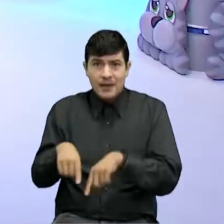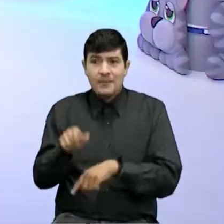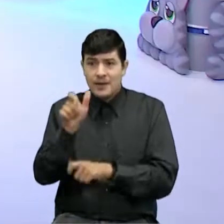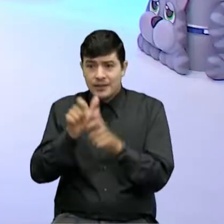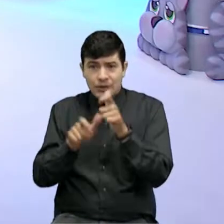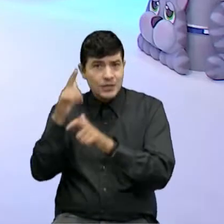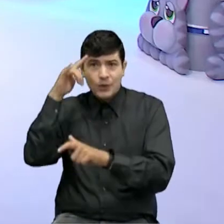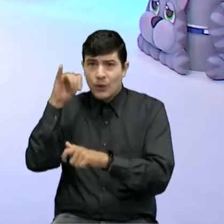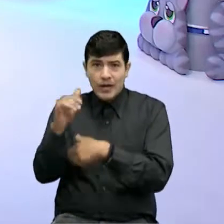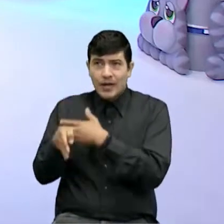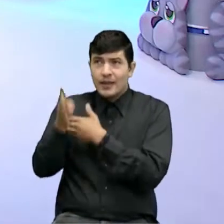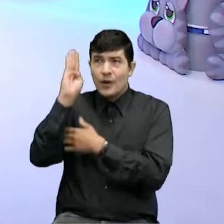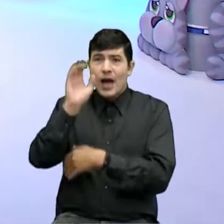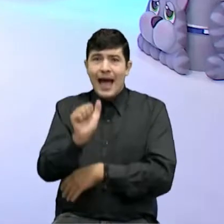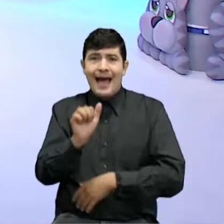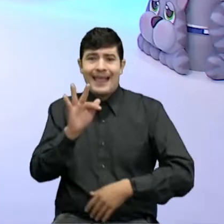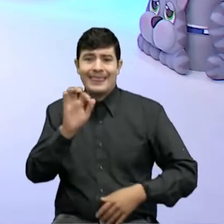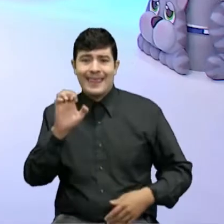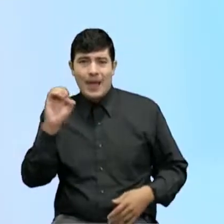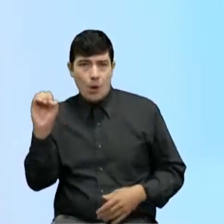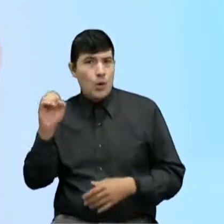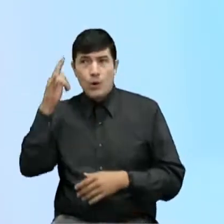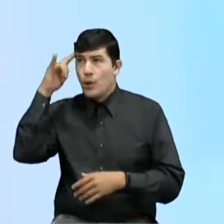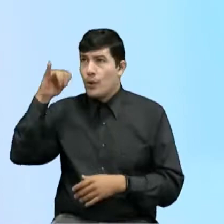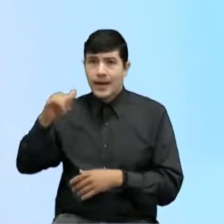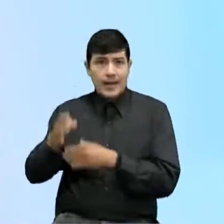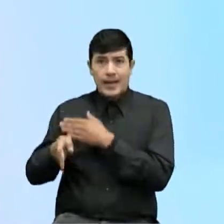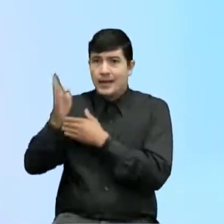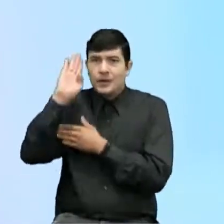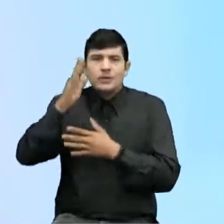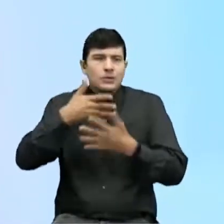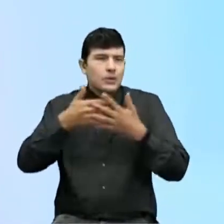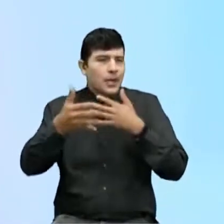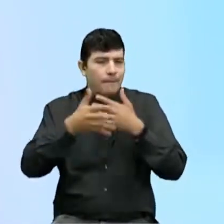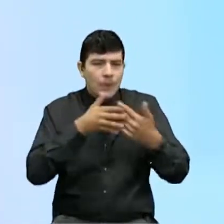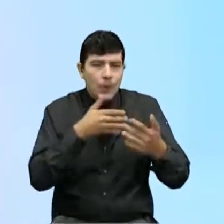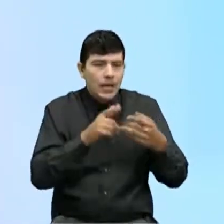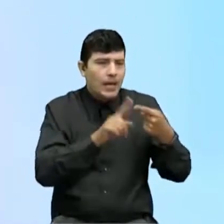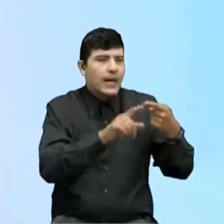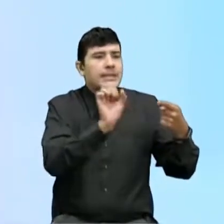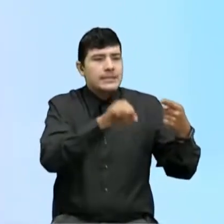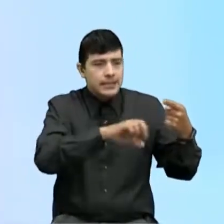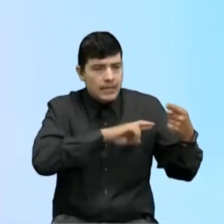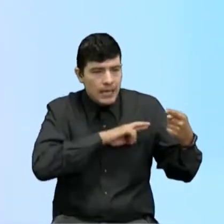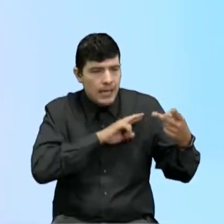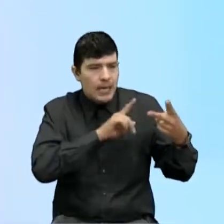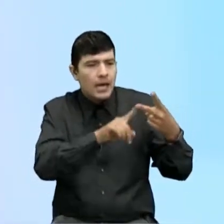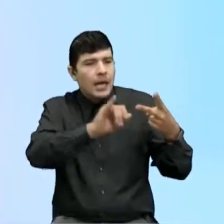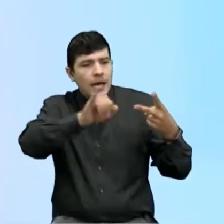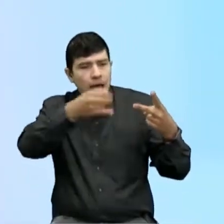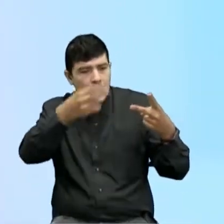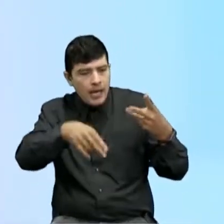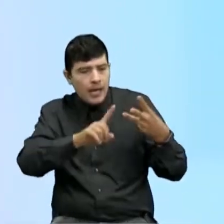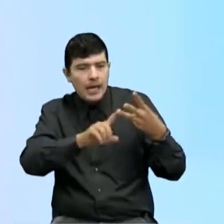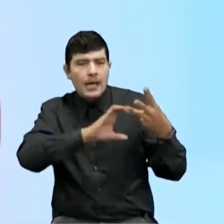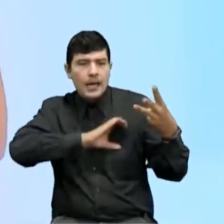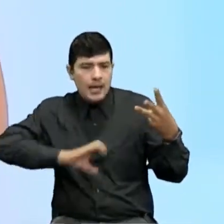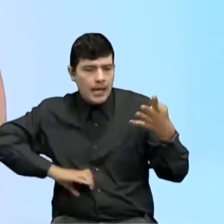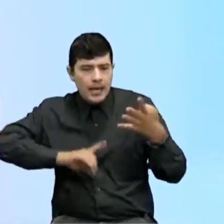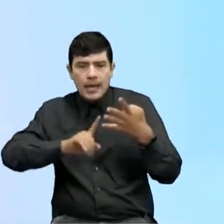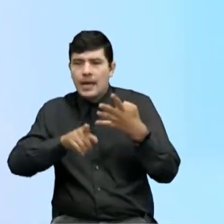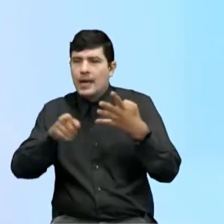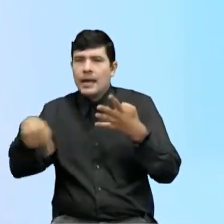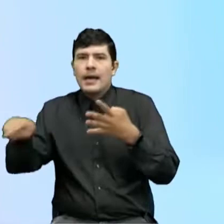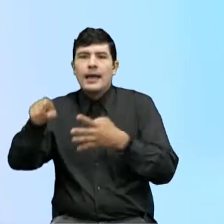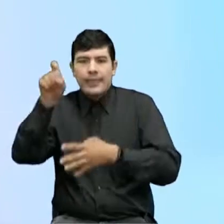¿no? Claro. Entonces, allí uno, tenga la creencia que tenga, crea en lo que usted crea, tiene que respetar la creencia del